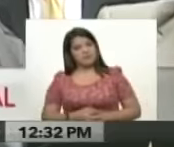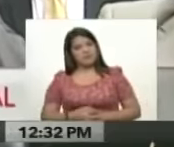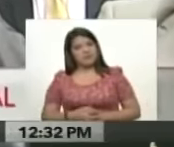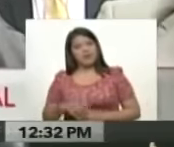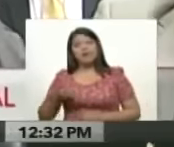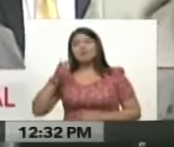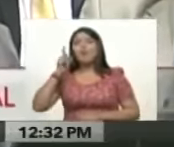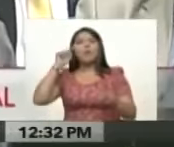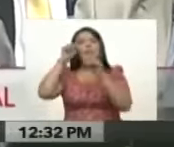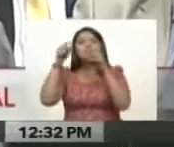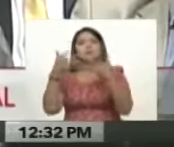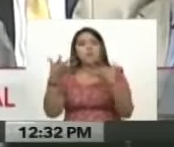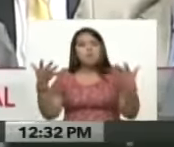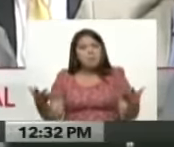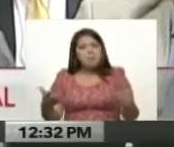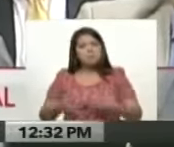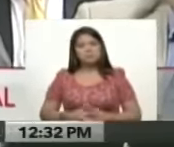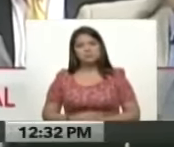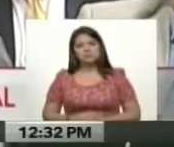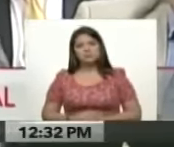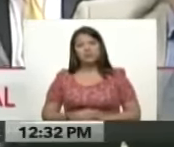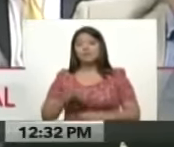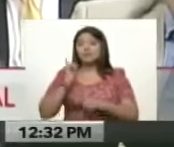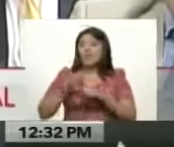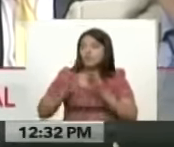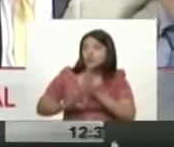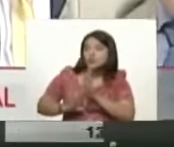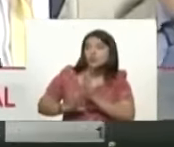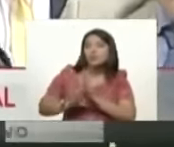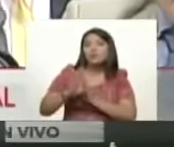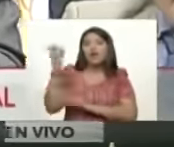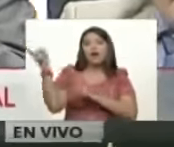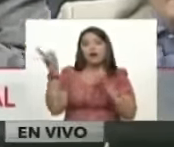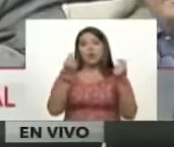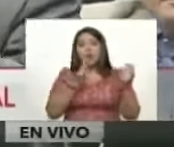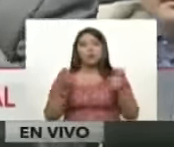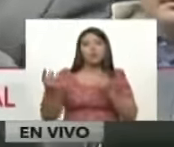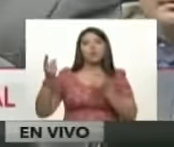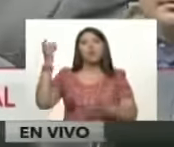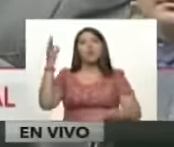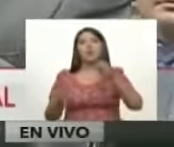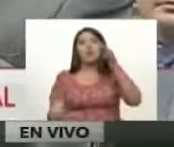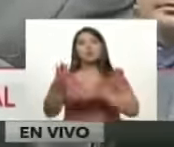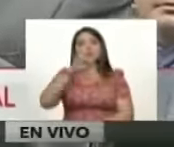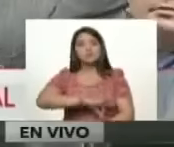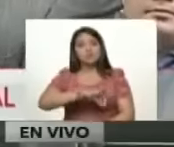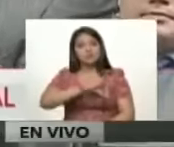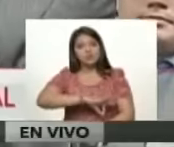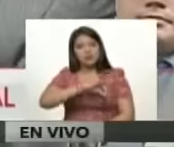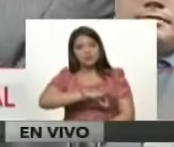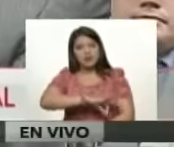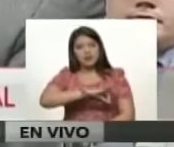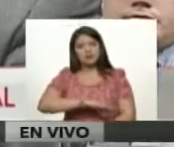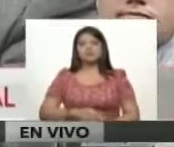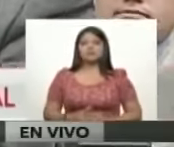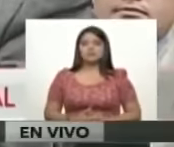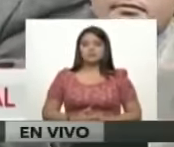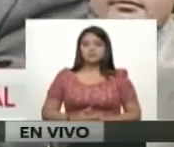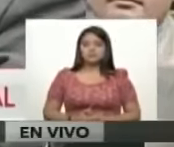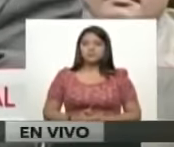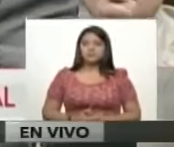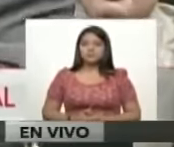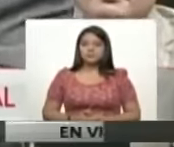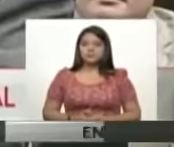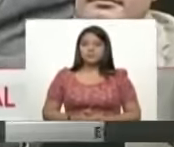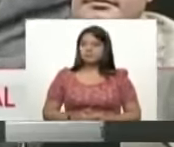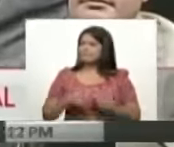tenga como objetivo el crecimiento económico con justicia social, que se ocupe de